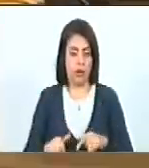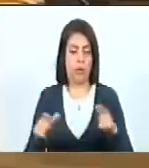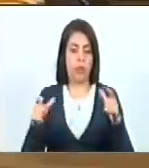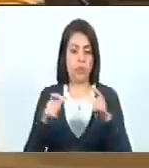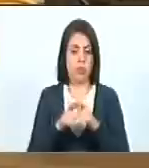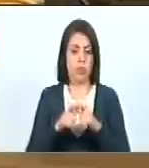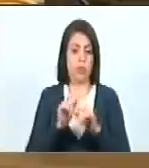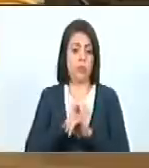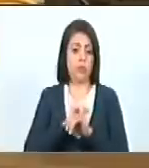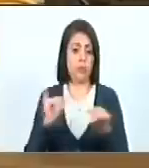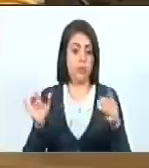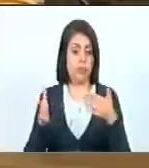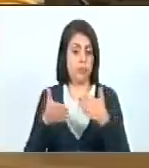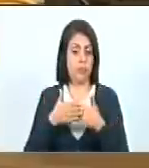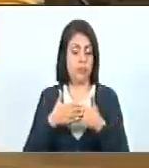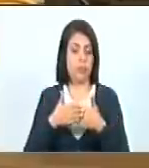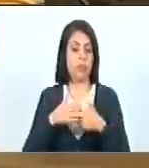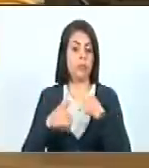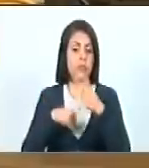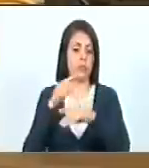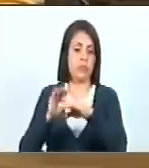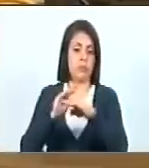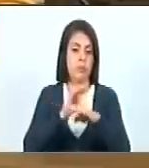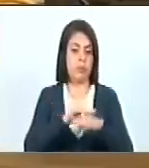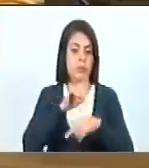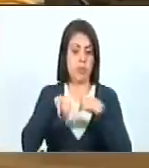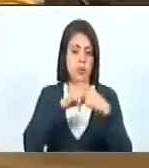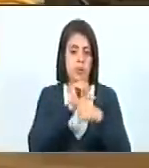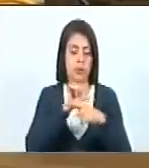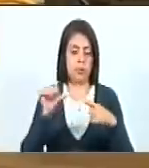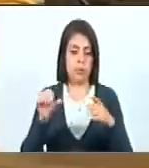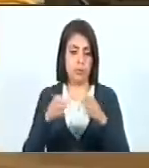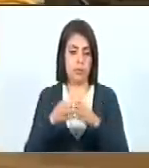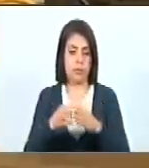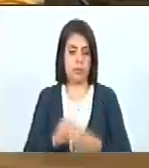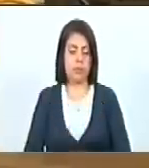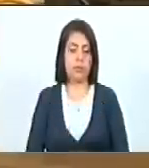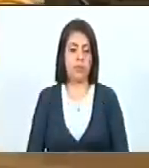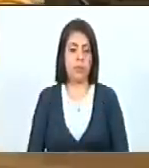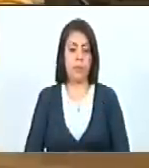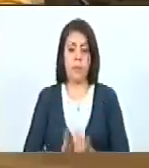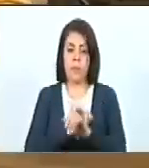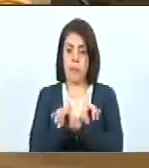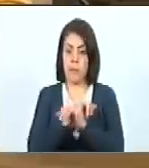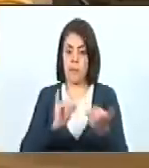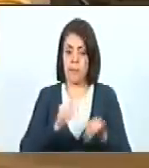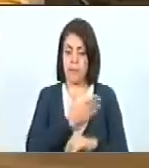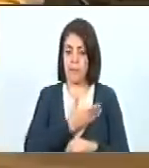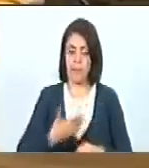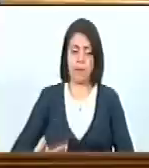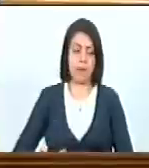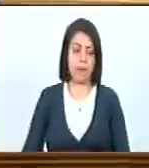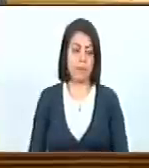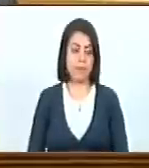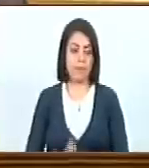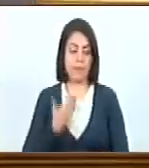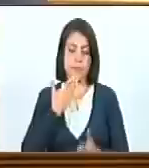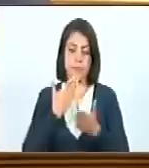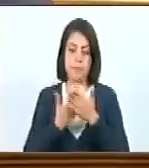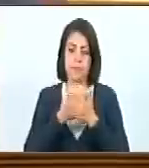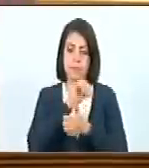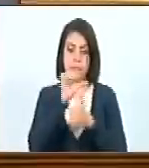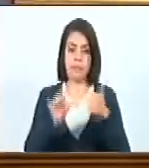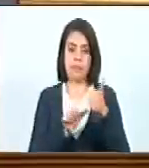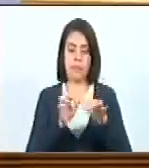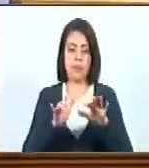se levanta la sesión ordinaria y convocó para la próxima sesión. Es todo el acta, ciudadano presidente. Gracias,